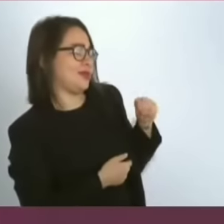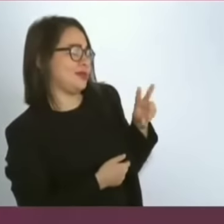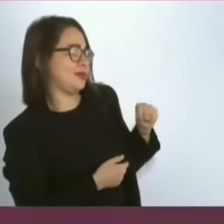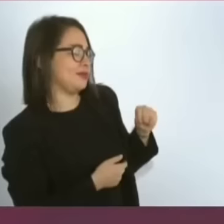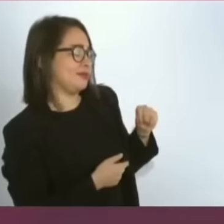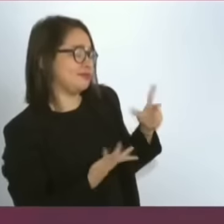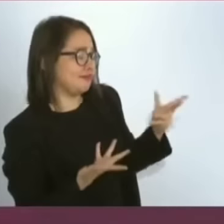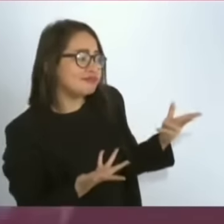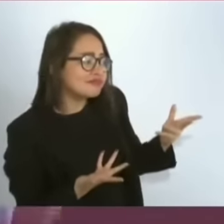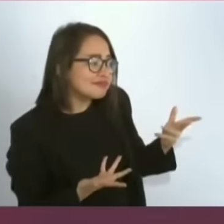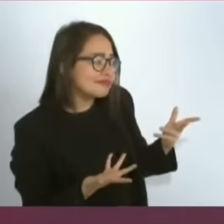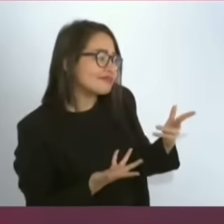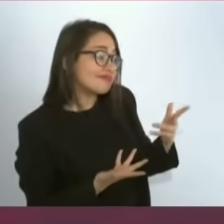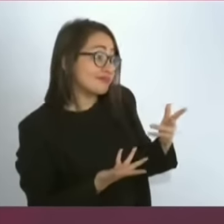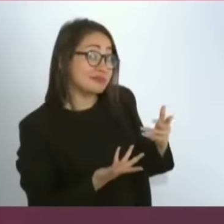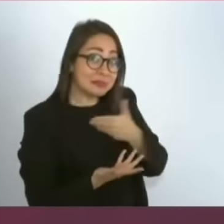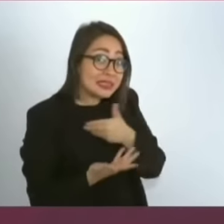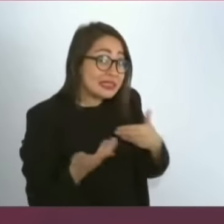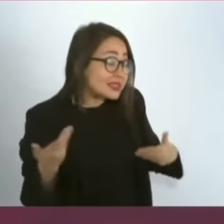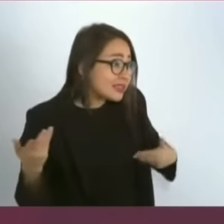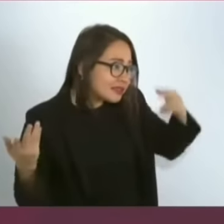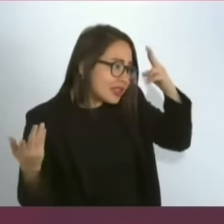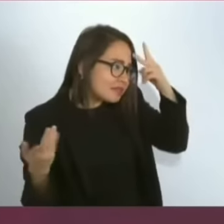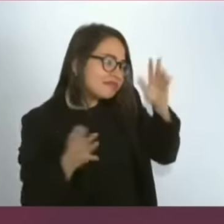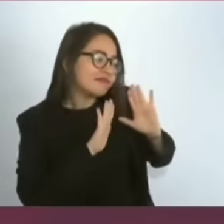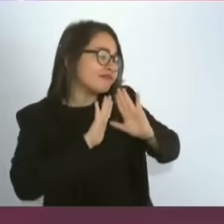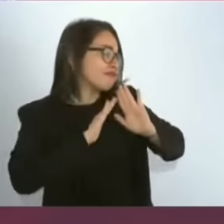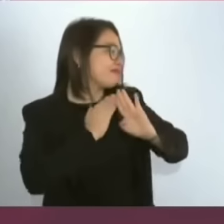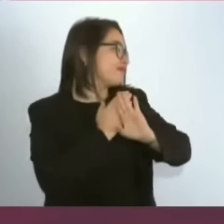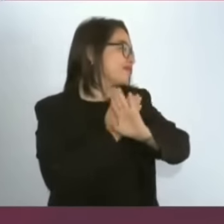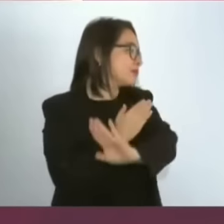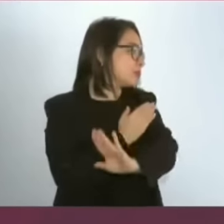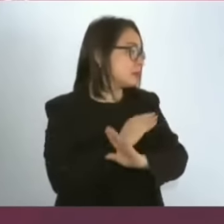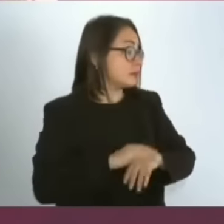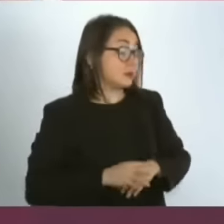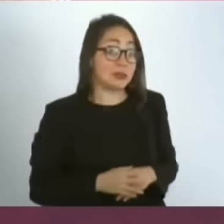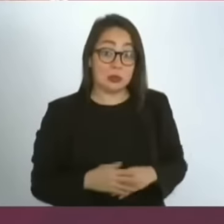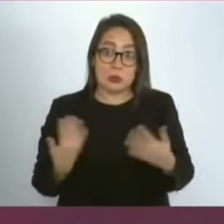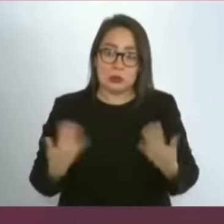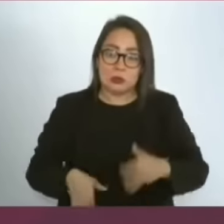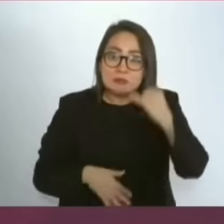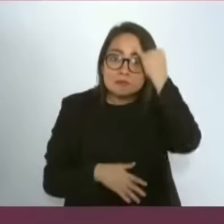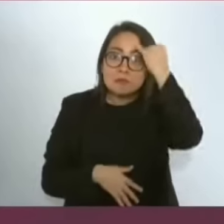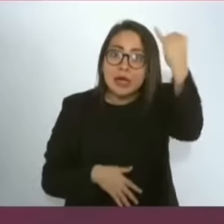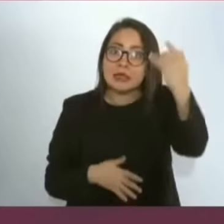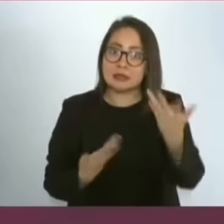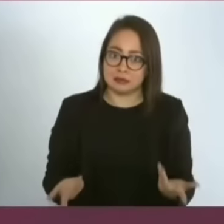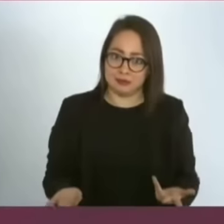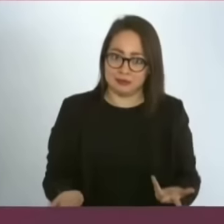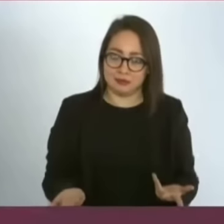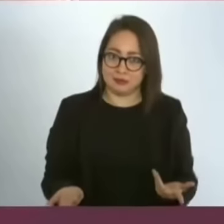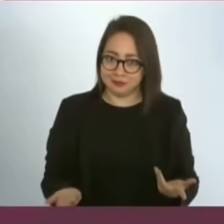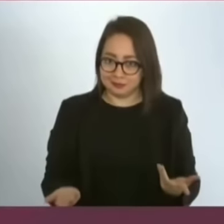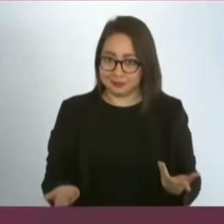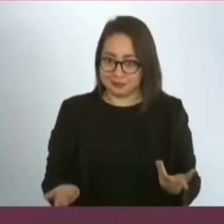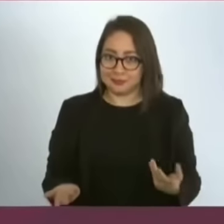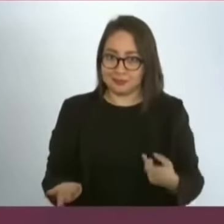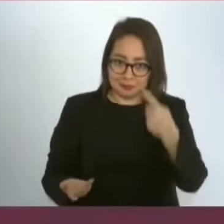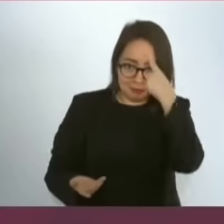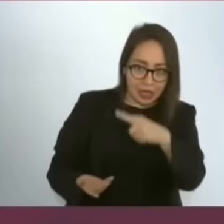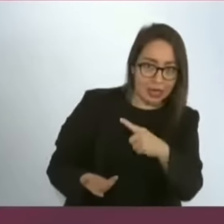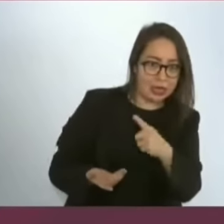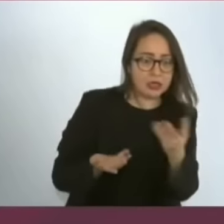presidente, siendo Porfirio Díaz, fuese el mediador, el